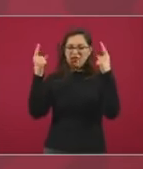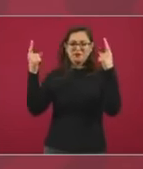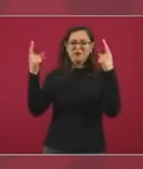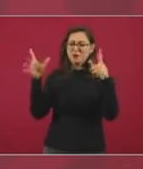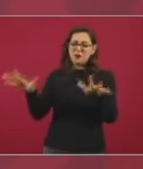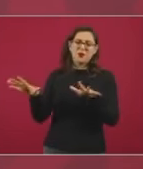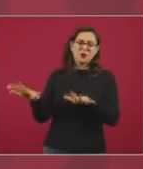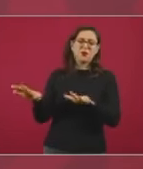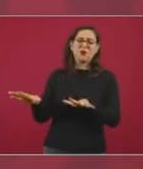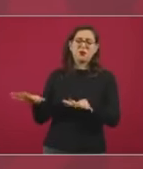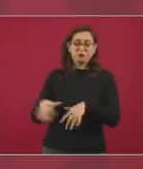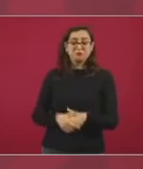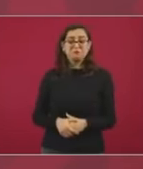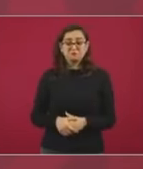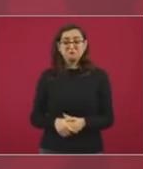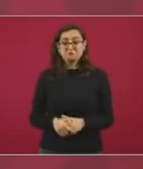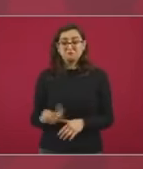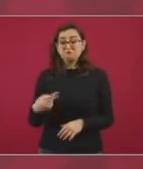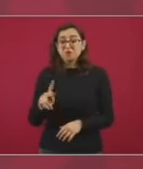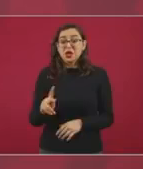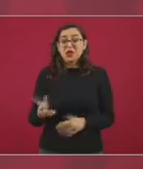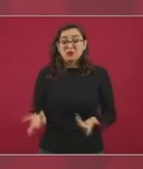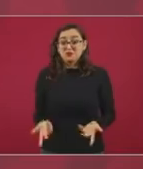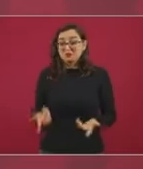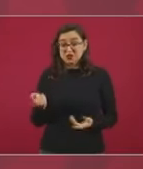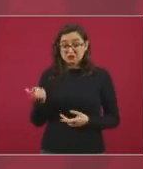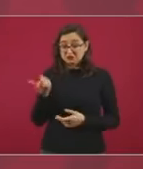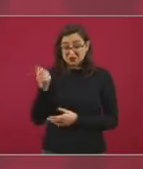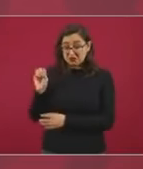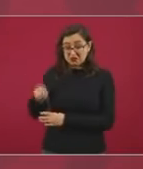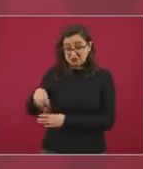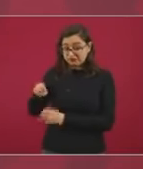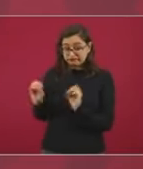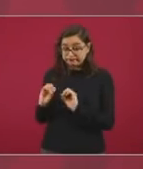muchos. Si no ahorraron